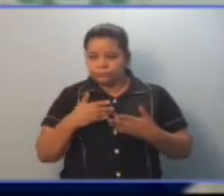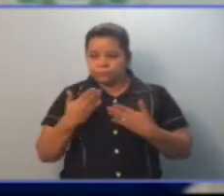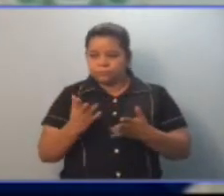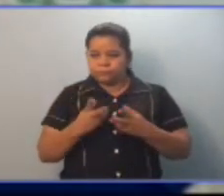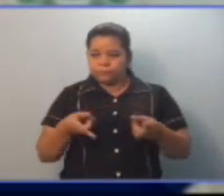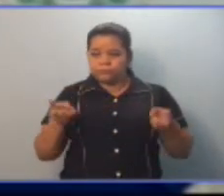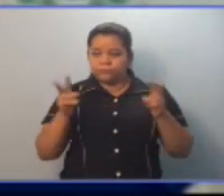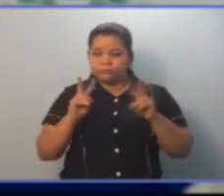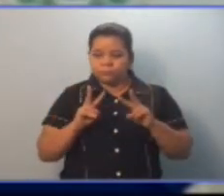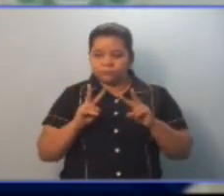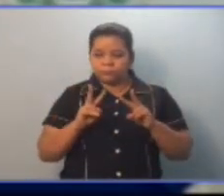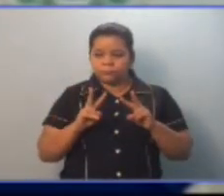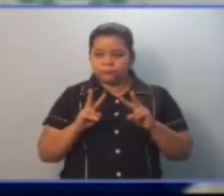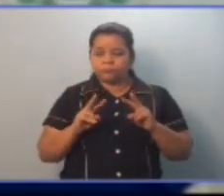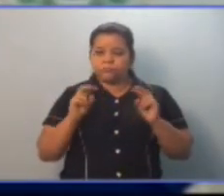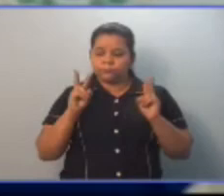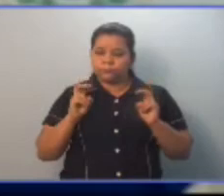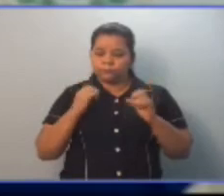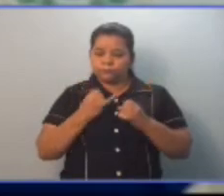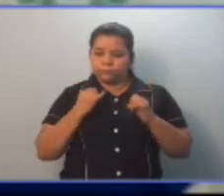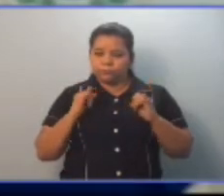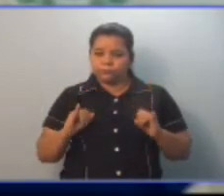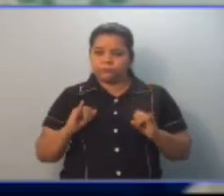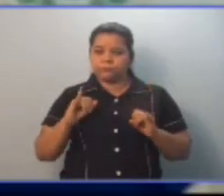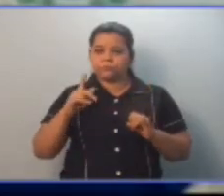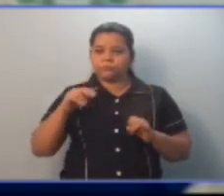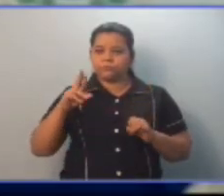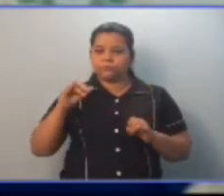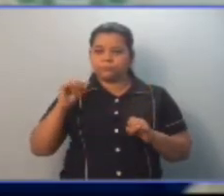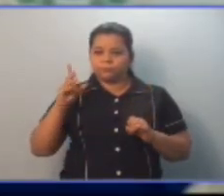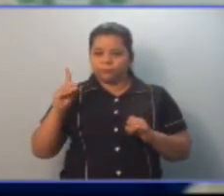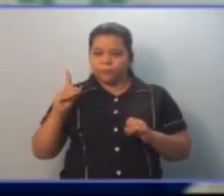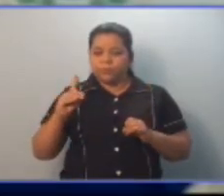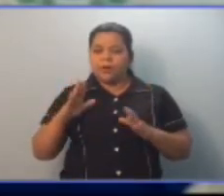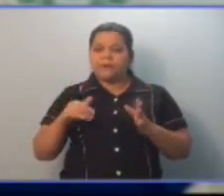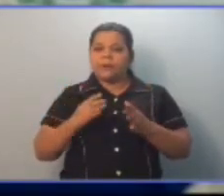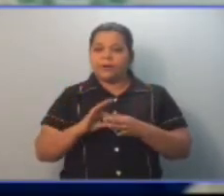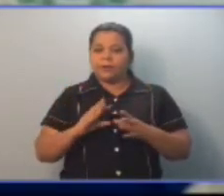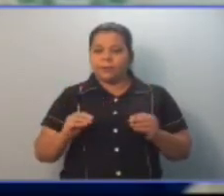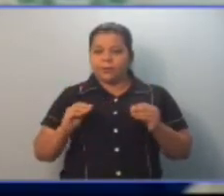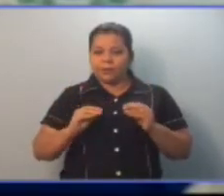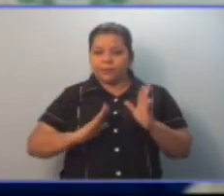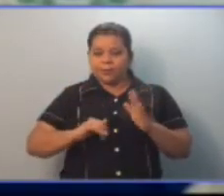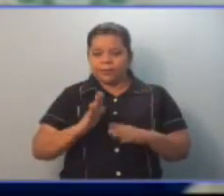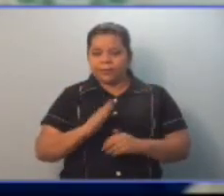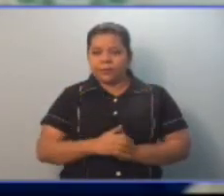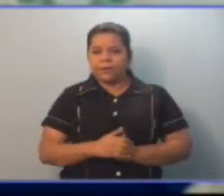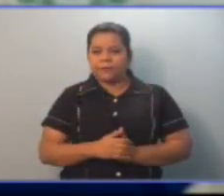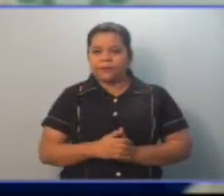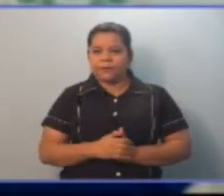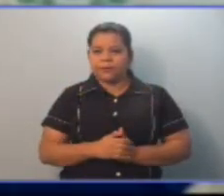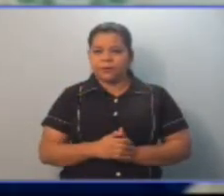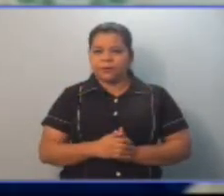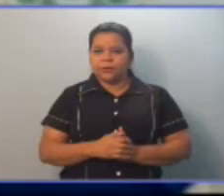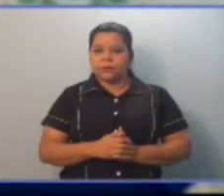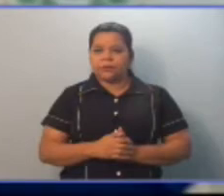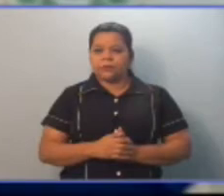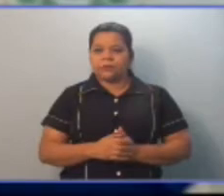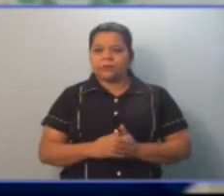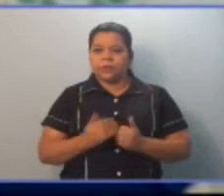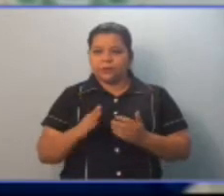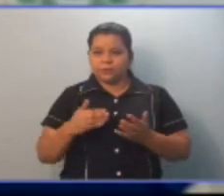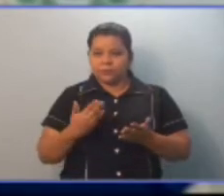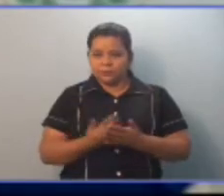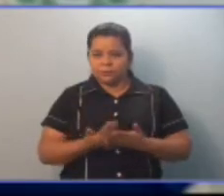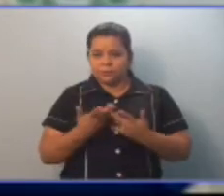de imparcialidad, de independencia, de probidad, de responsabilidad, la resolución de los casos quizá